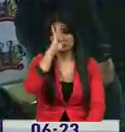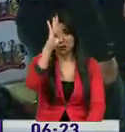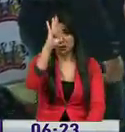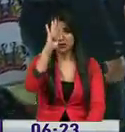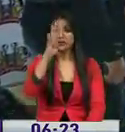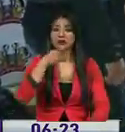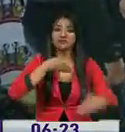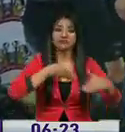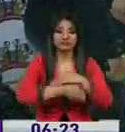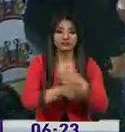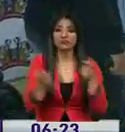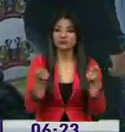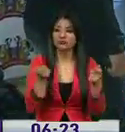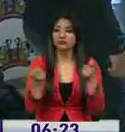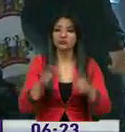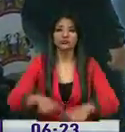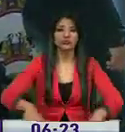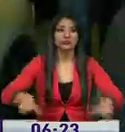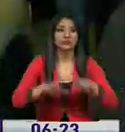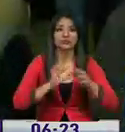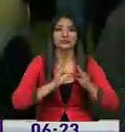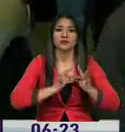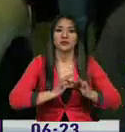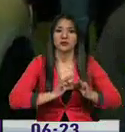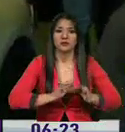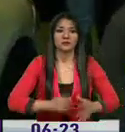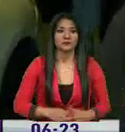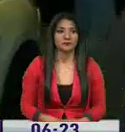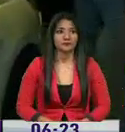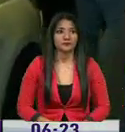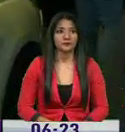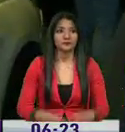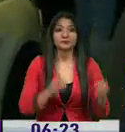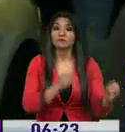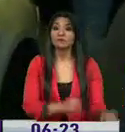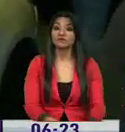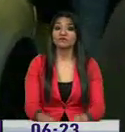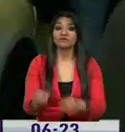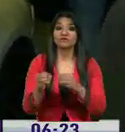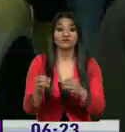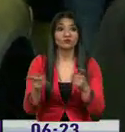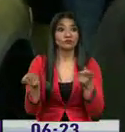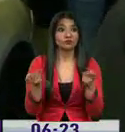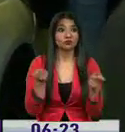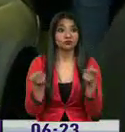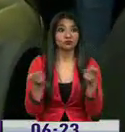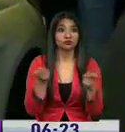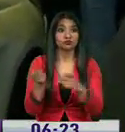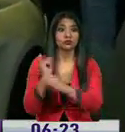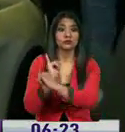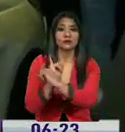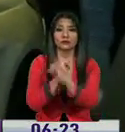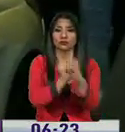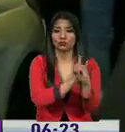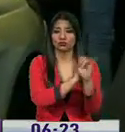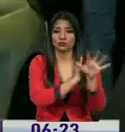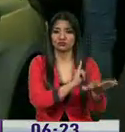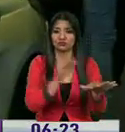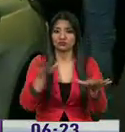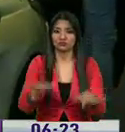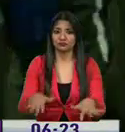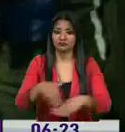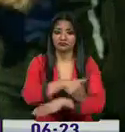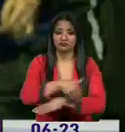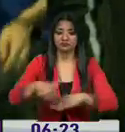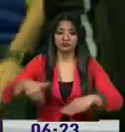operativo de control en el sector de Calderón. Bien, hemos organizado un operativo interinstitucional en la Giovanni